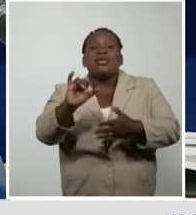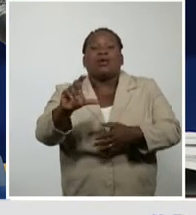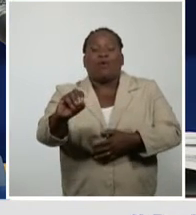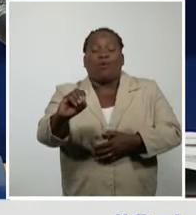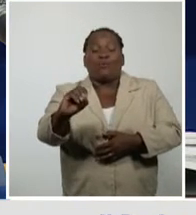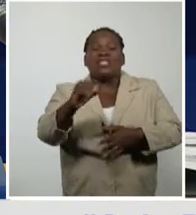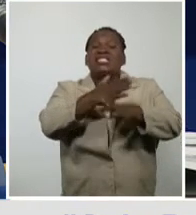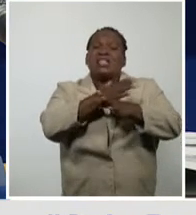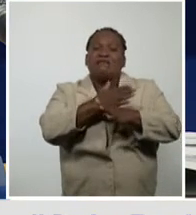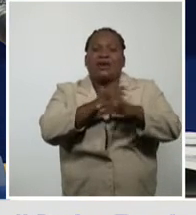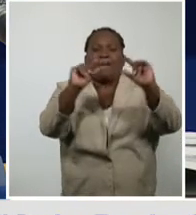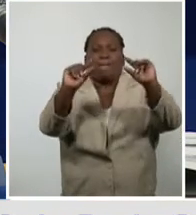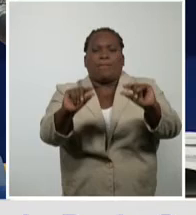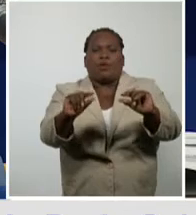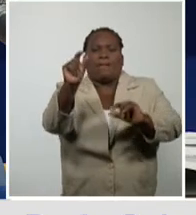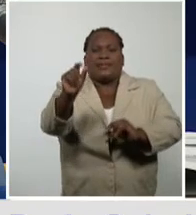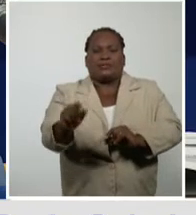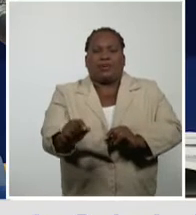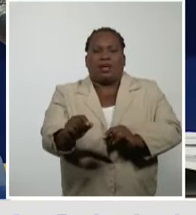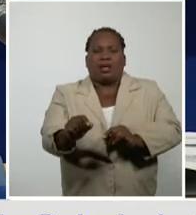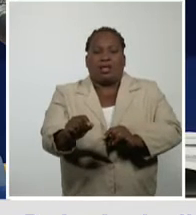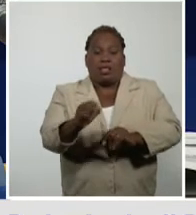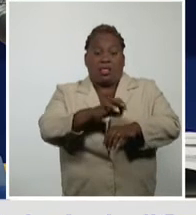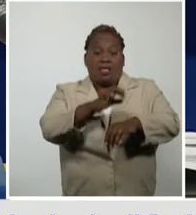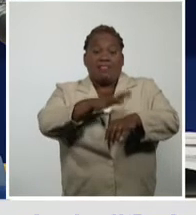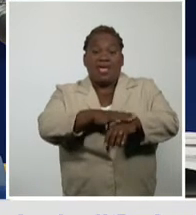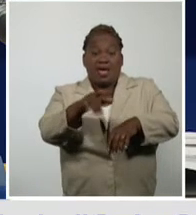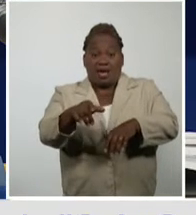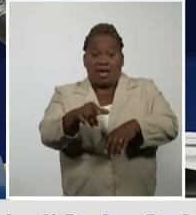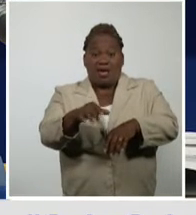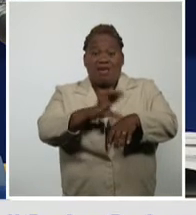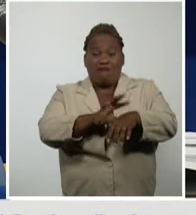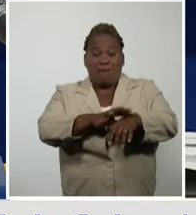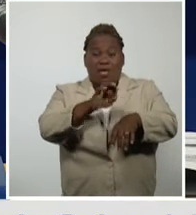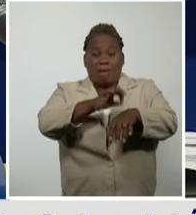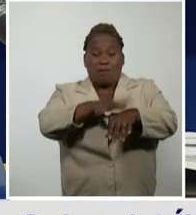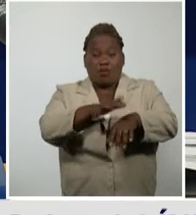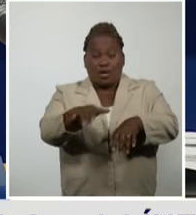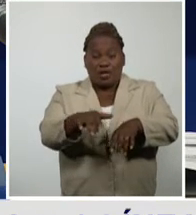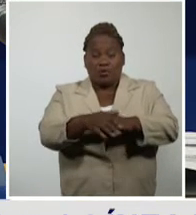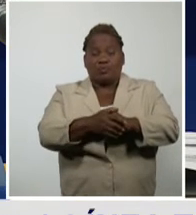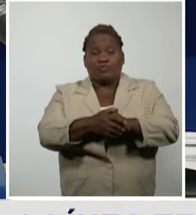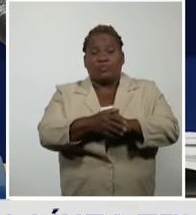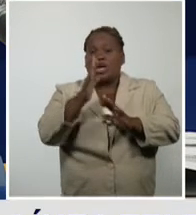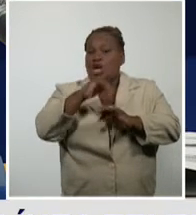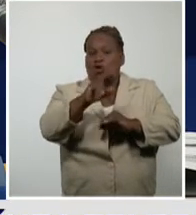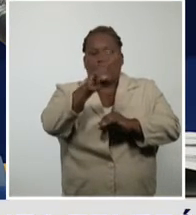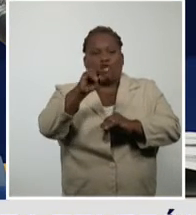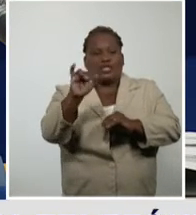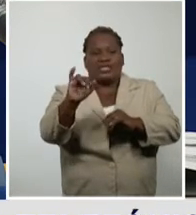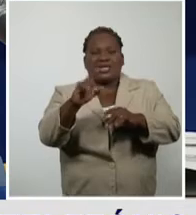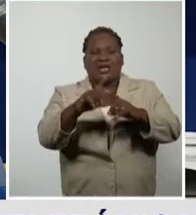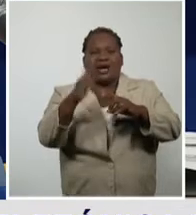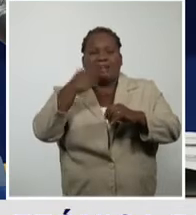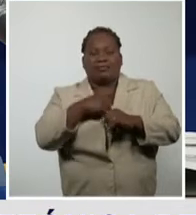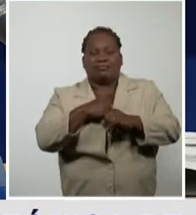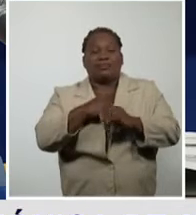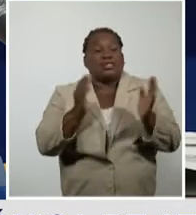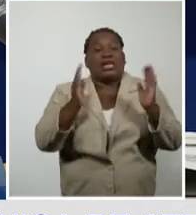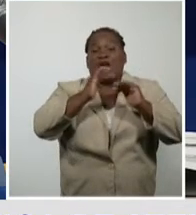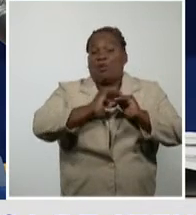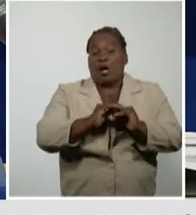El dengue, no el Zika ni el chikungunya, que son enfermedades que no tenemos en Cuba desde hace